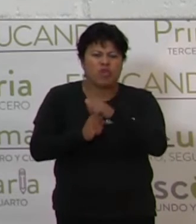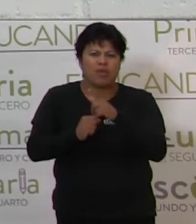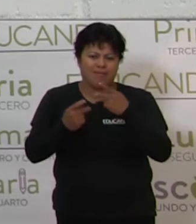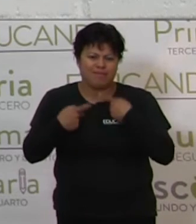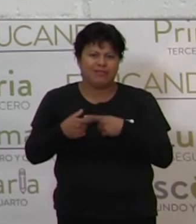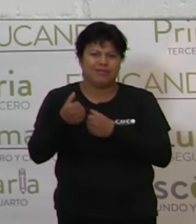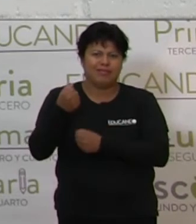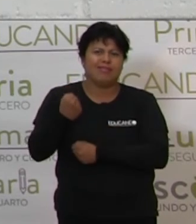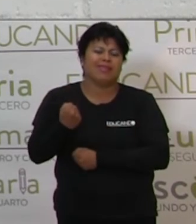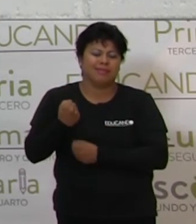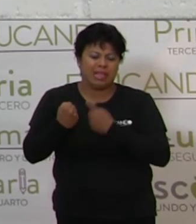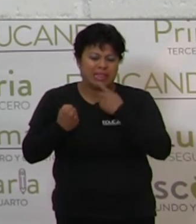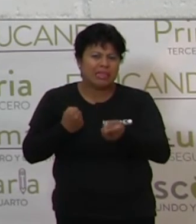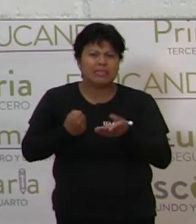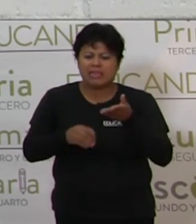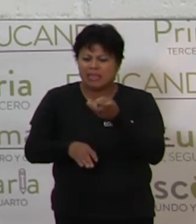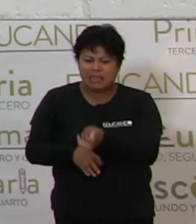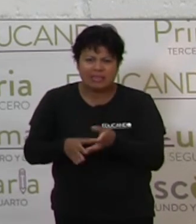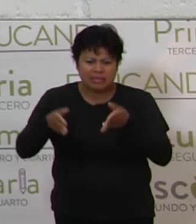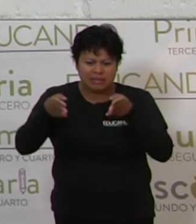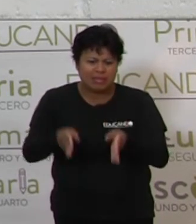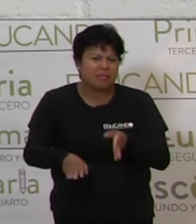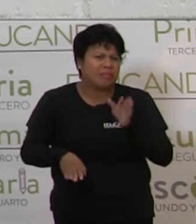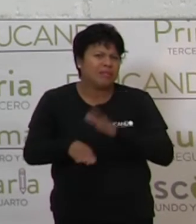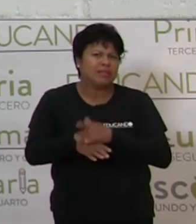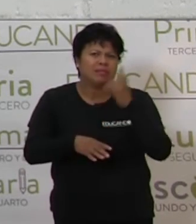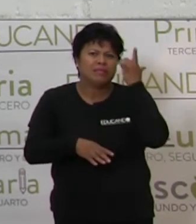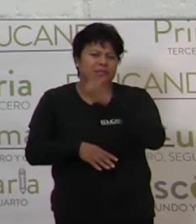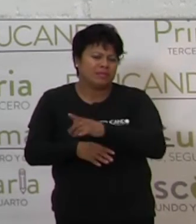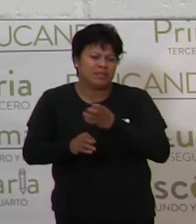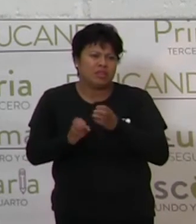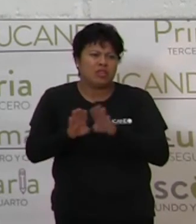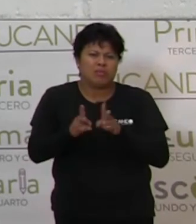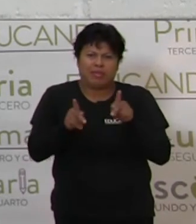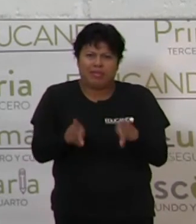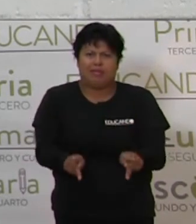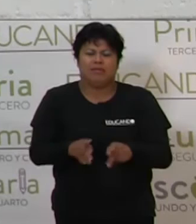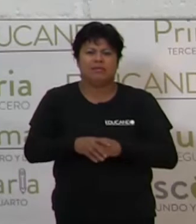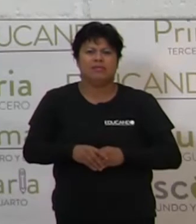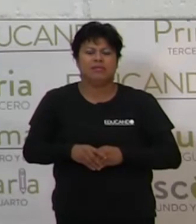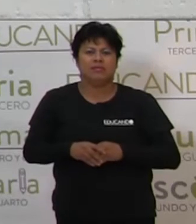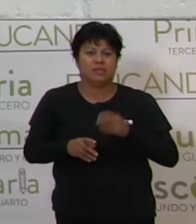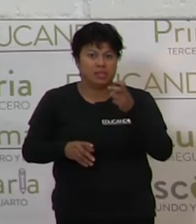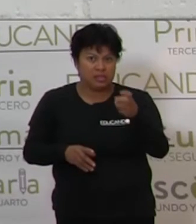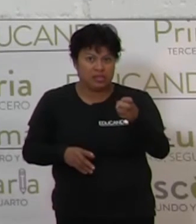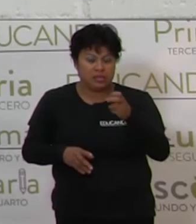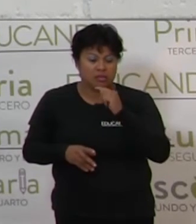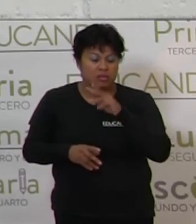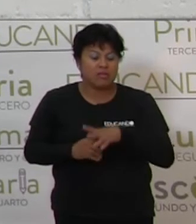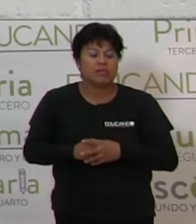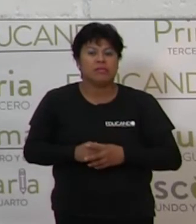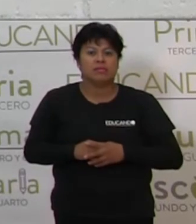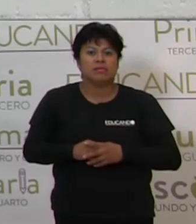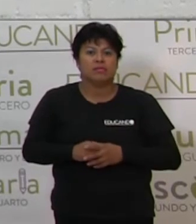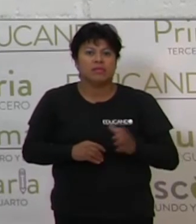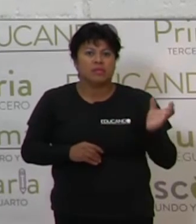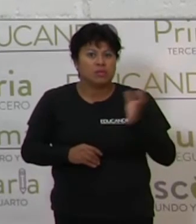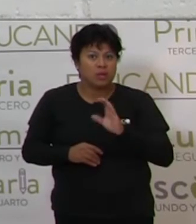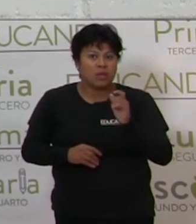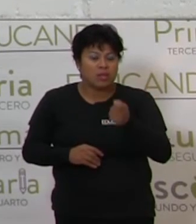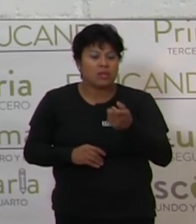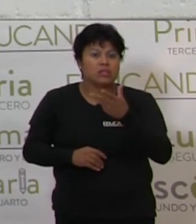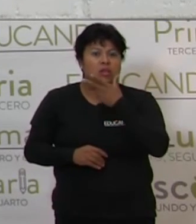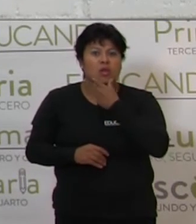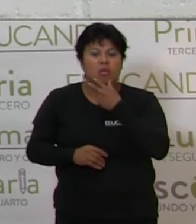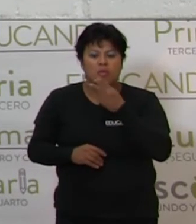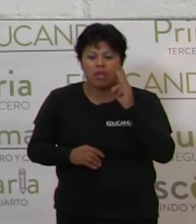duramente al sacristán, diciendo que era la tumba más descuidada del cementerio. Y desde luego, cuando